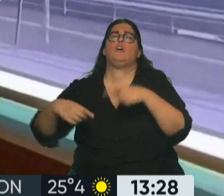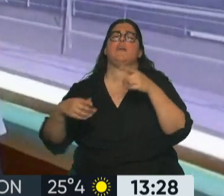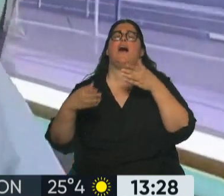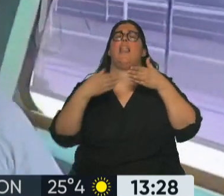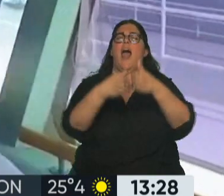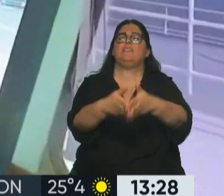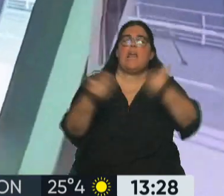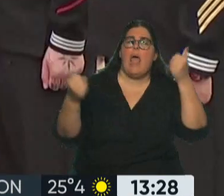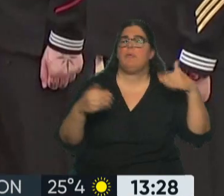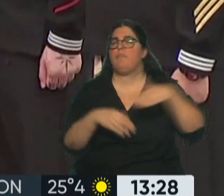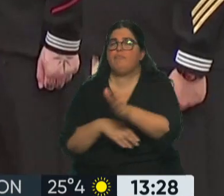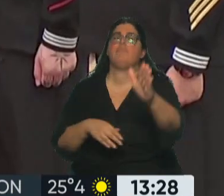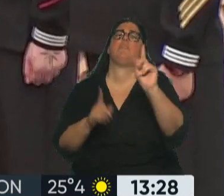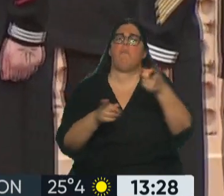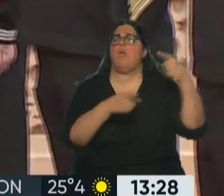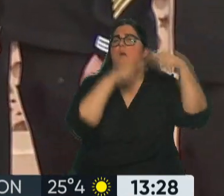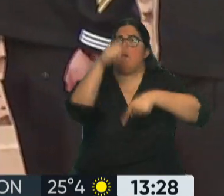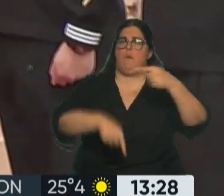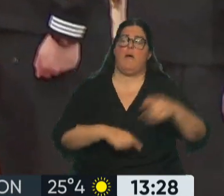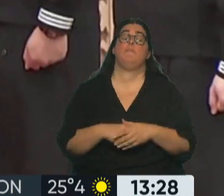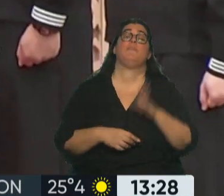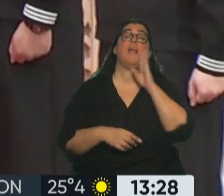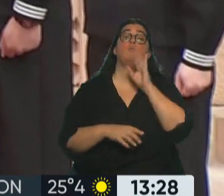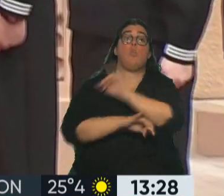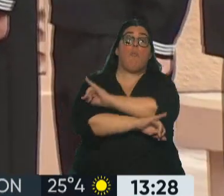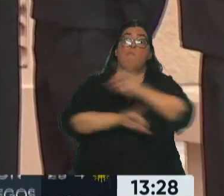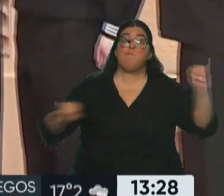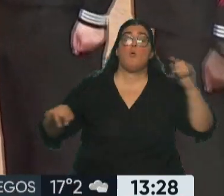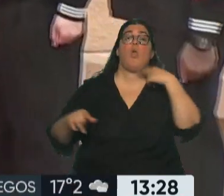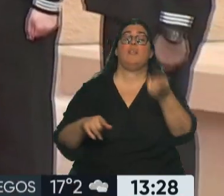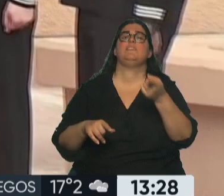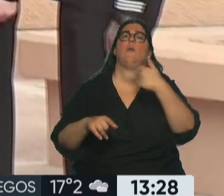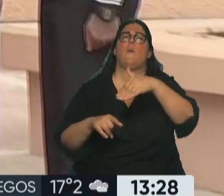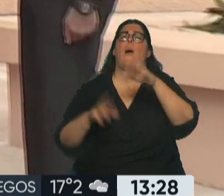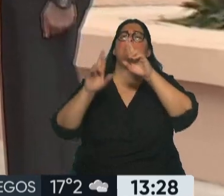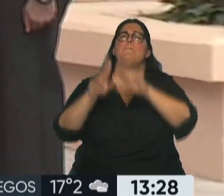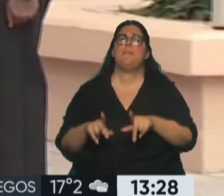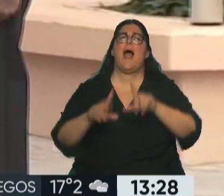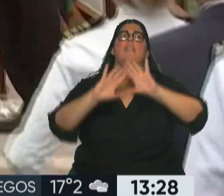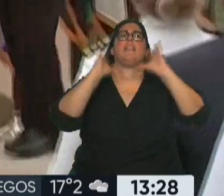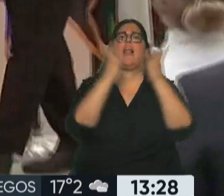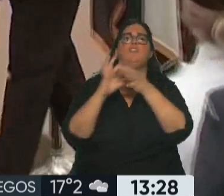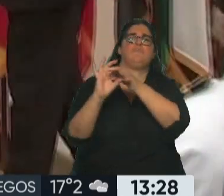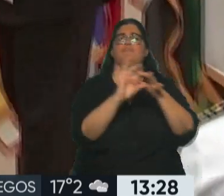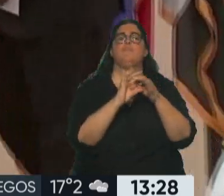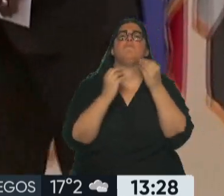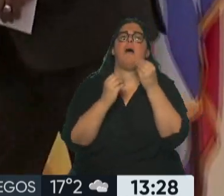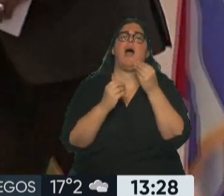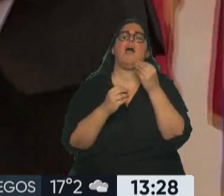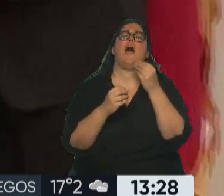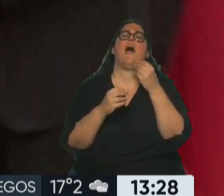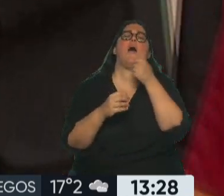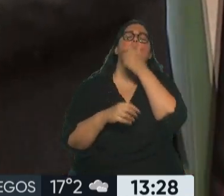ante esta situación Estados Unidos anunció el lanzamiento de una operación multinacional para garantizar el tráfico comercial por el